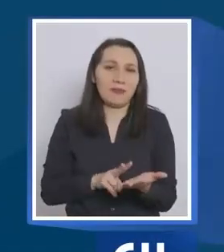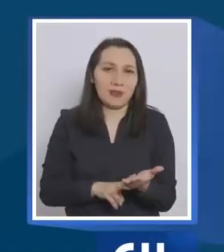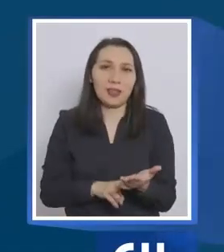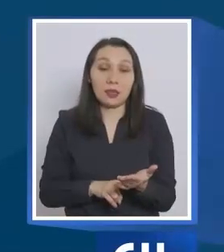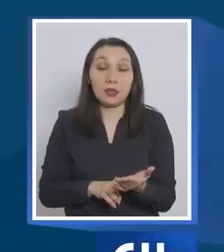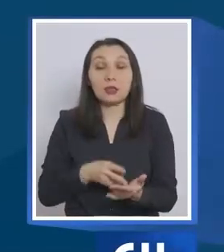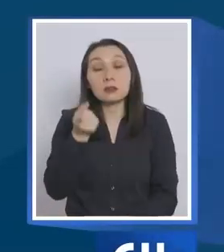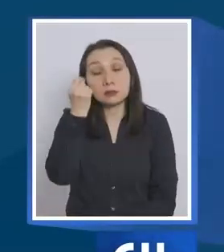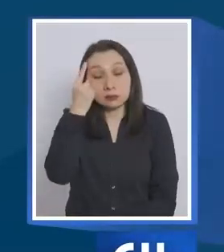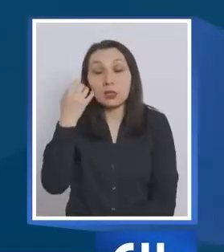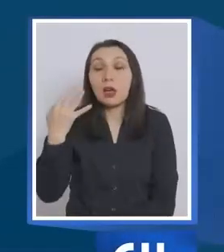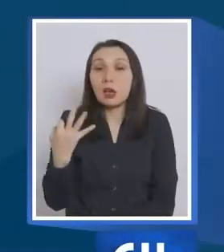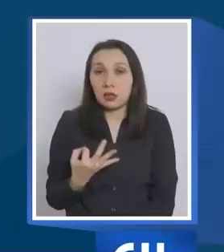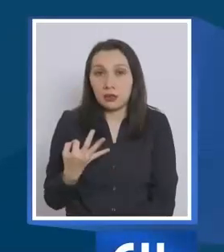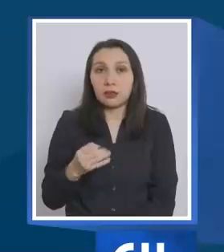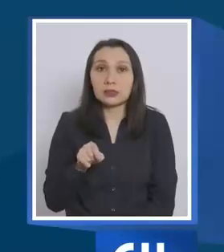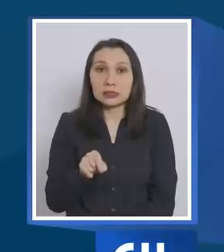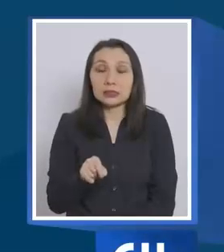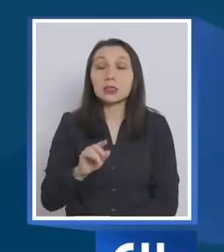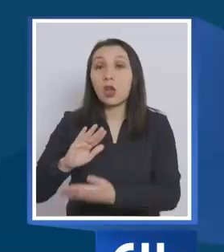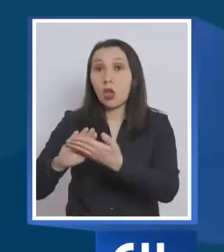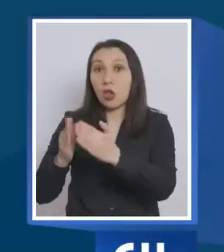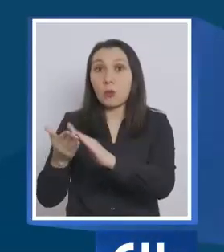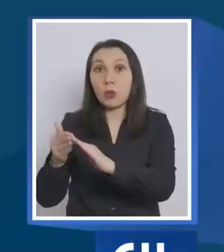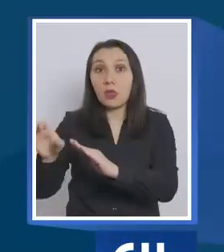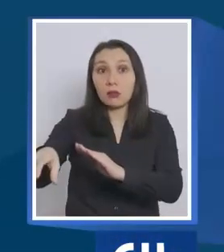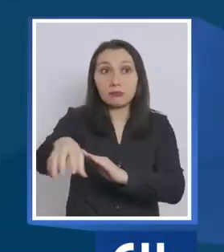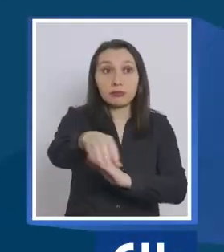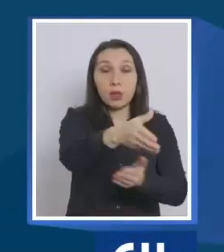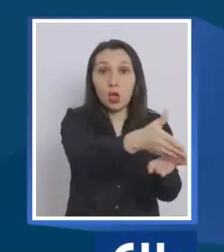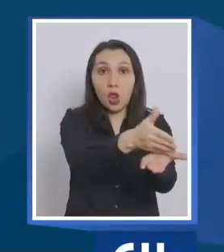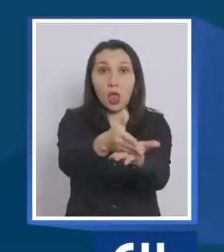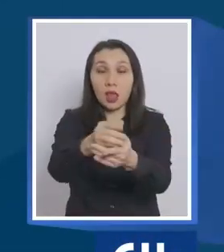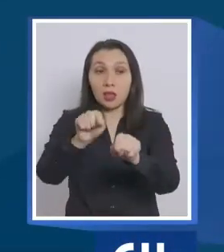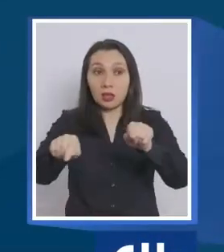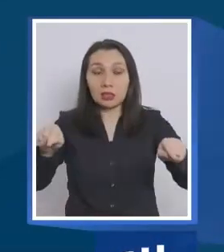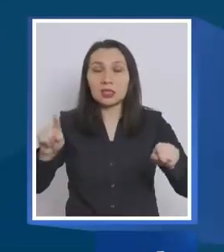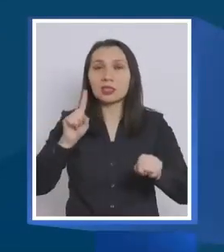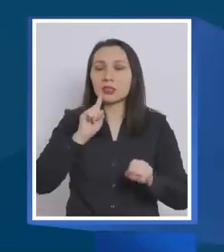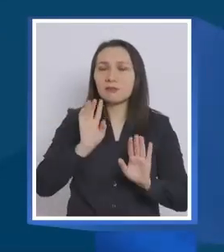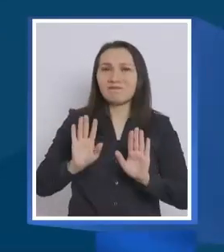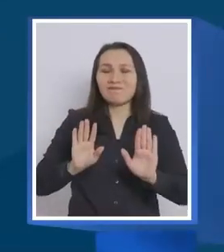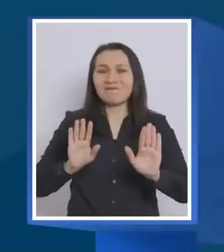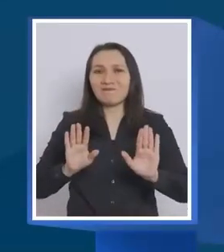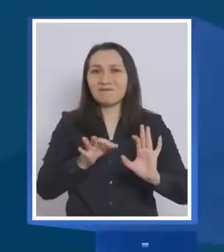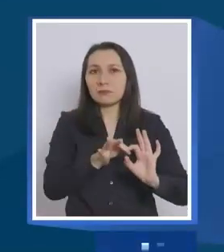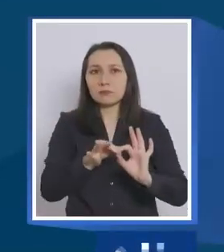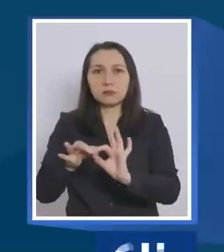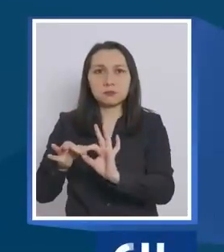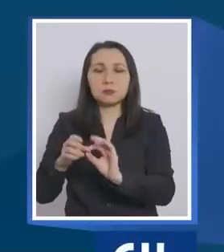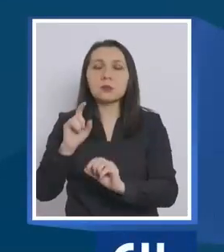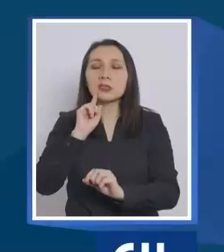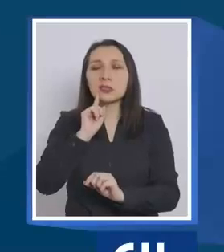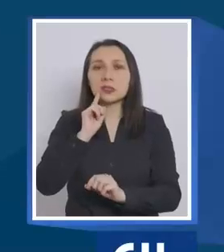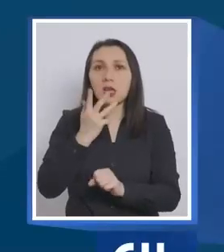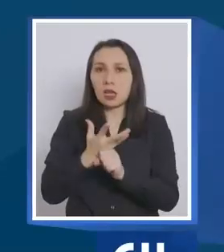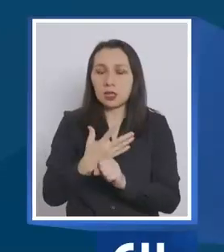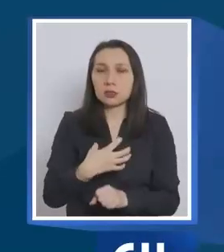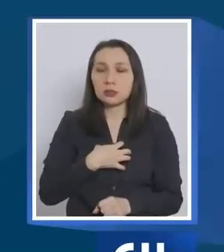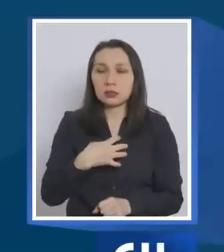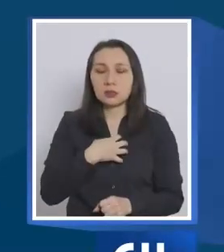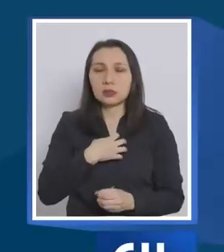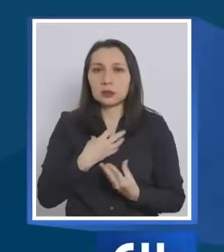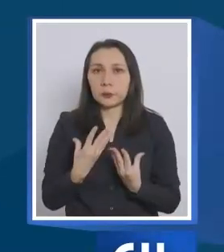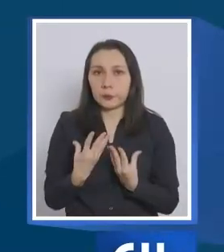es entendible y es razonable que las comunidades educativas tienen un justificado temor